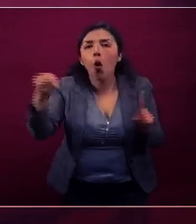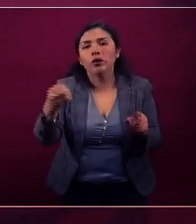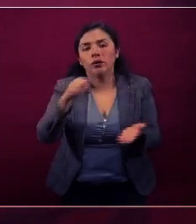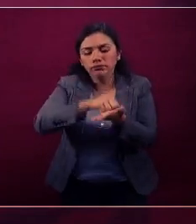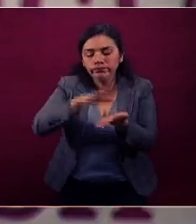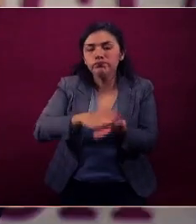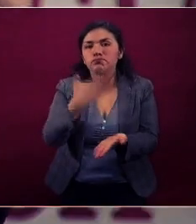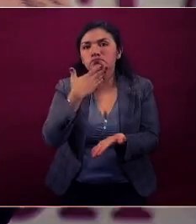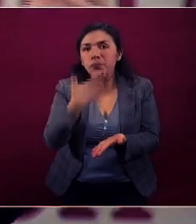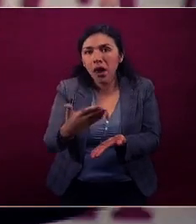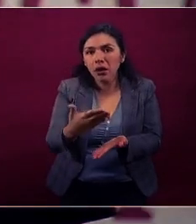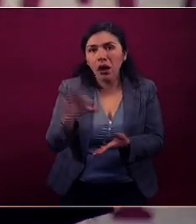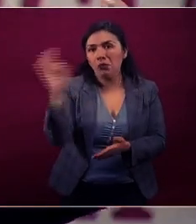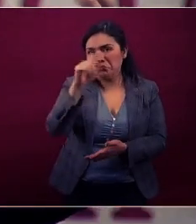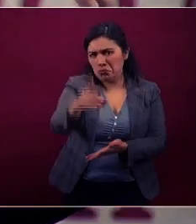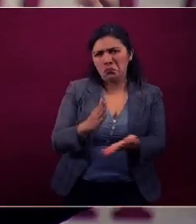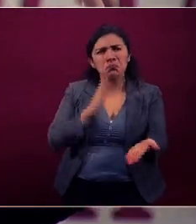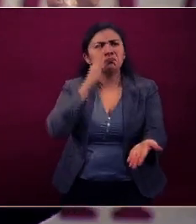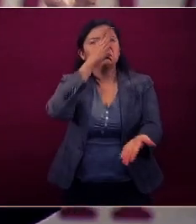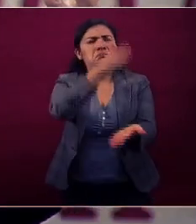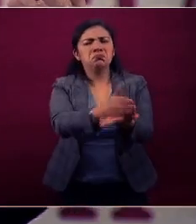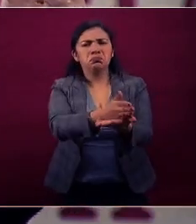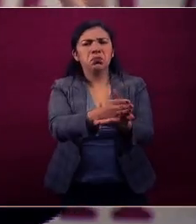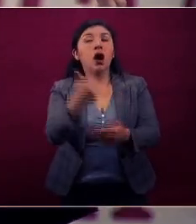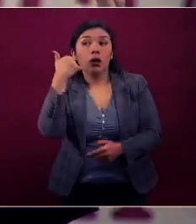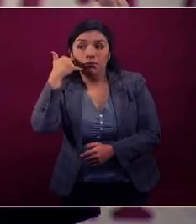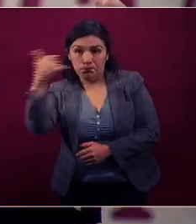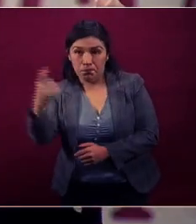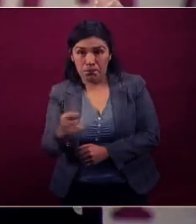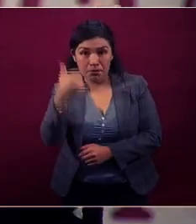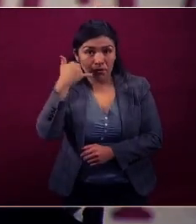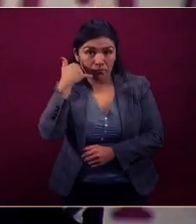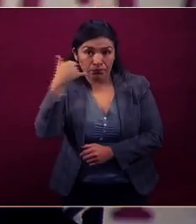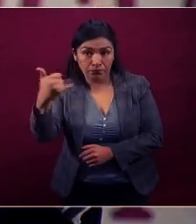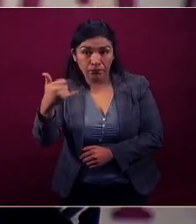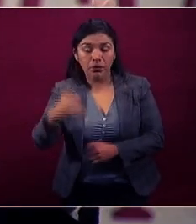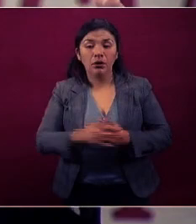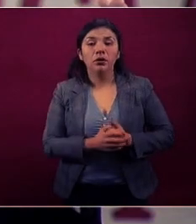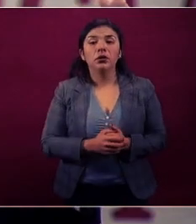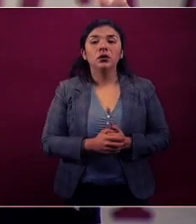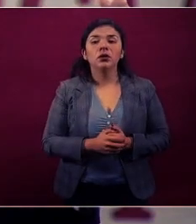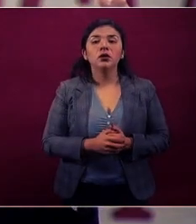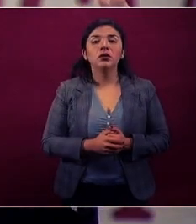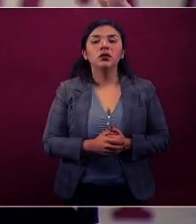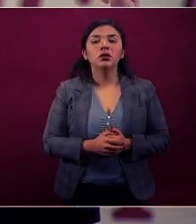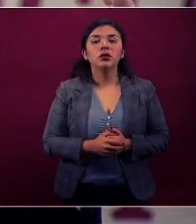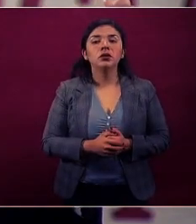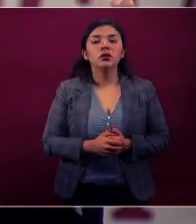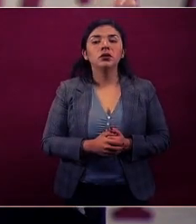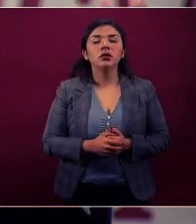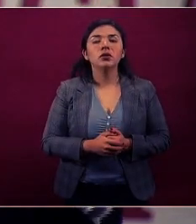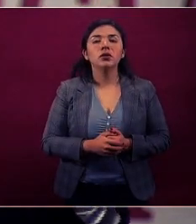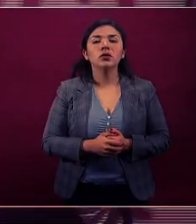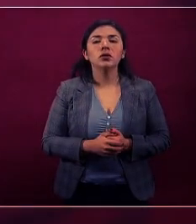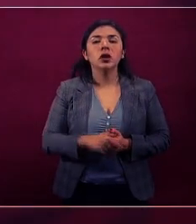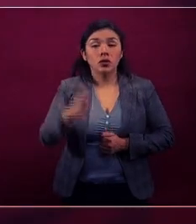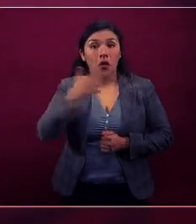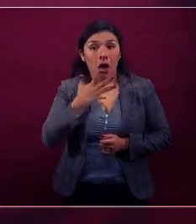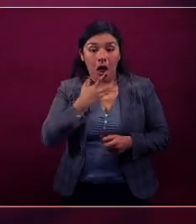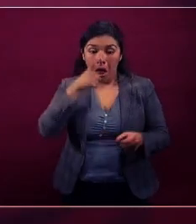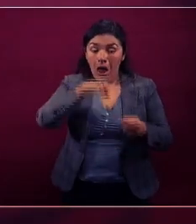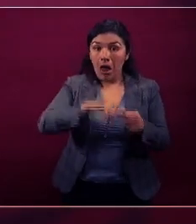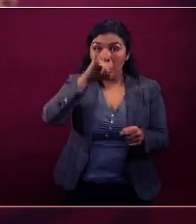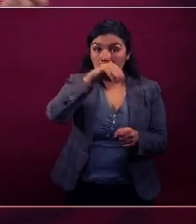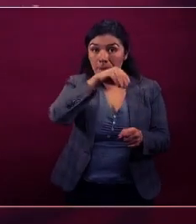Es decir, tú vas por teléfono, es Fundación Mexicana para la Salud. Si eres derechohabiente del